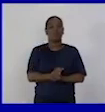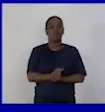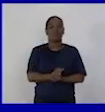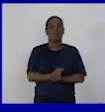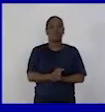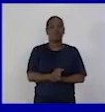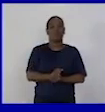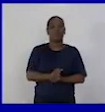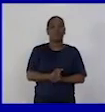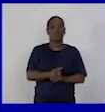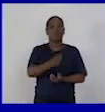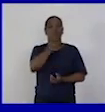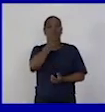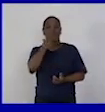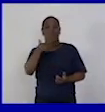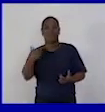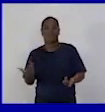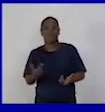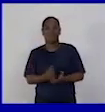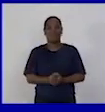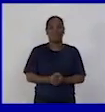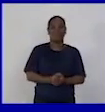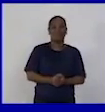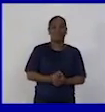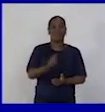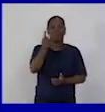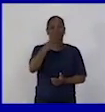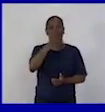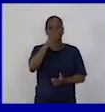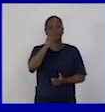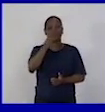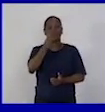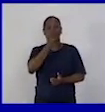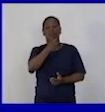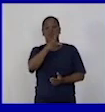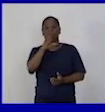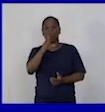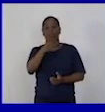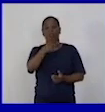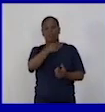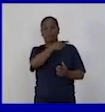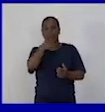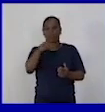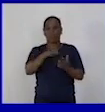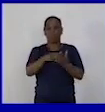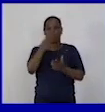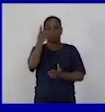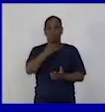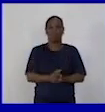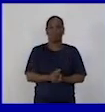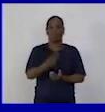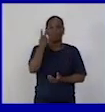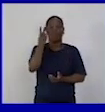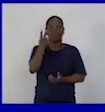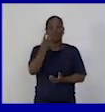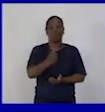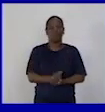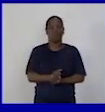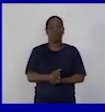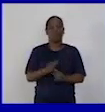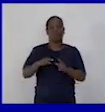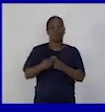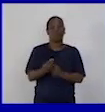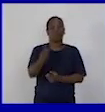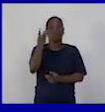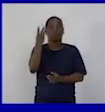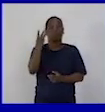de concentración por litro a la menos 1, o mol litro a la menos 1, disculpen. Y el segundo igual, pero la